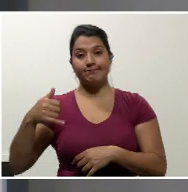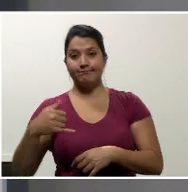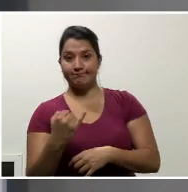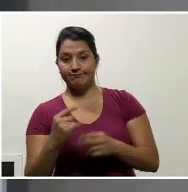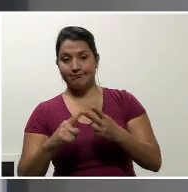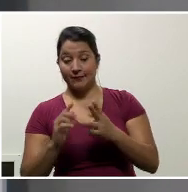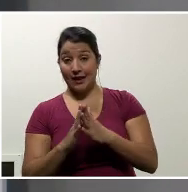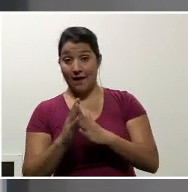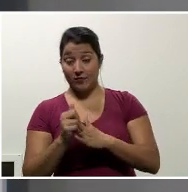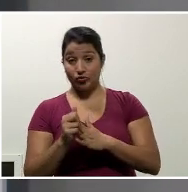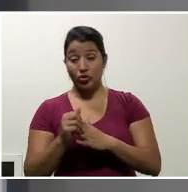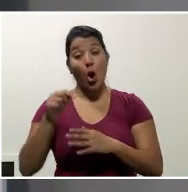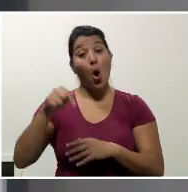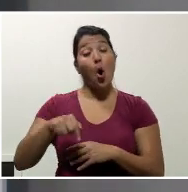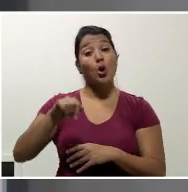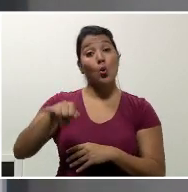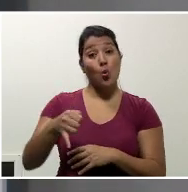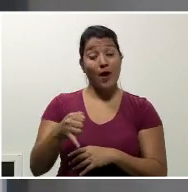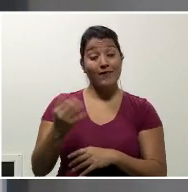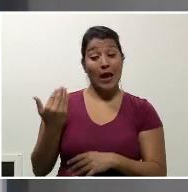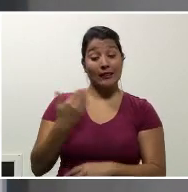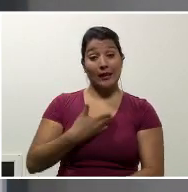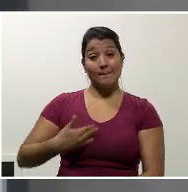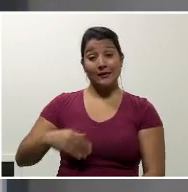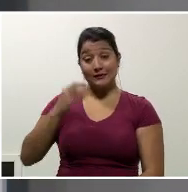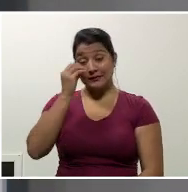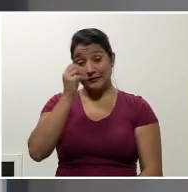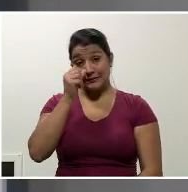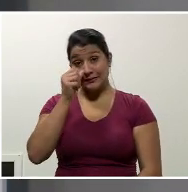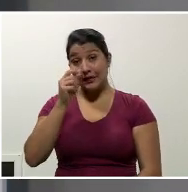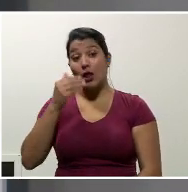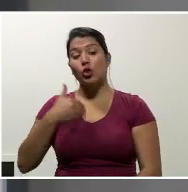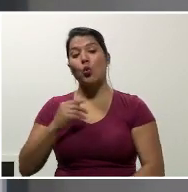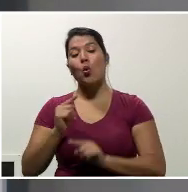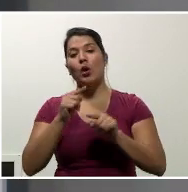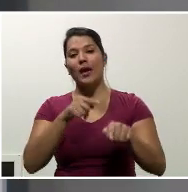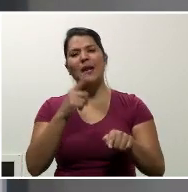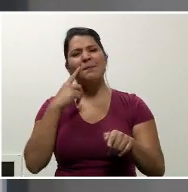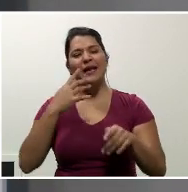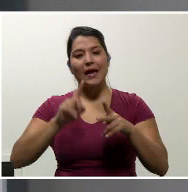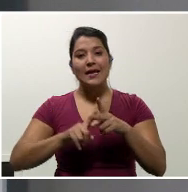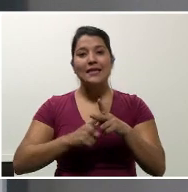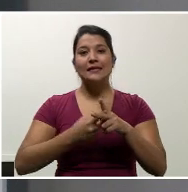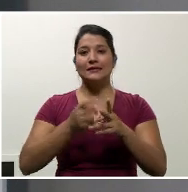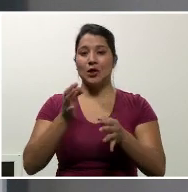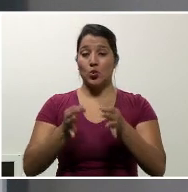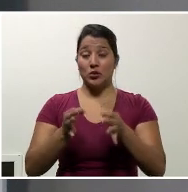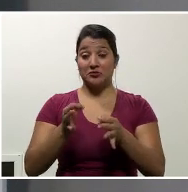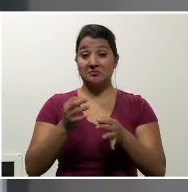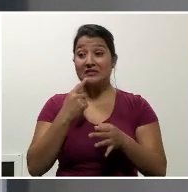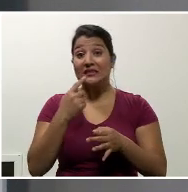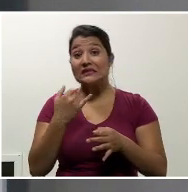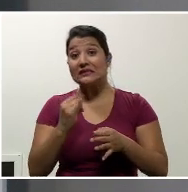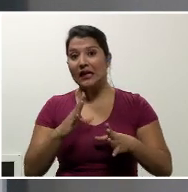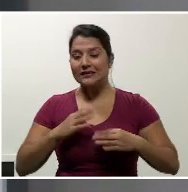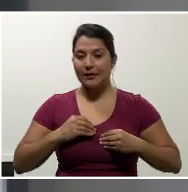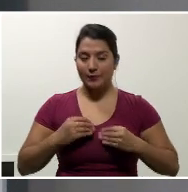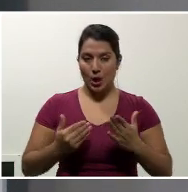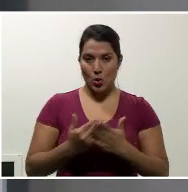contra. Este jueves debía iniciar una audiencia para definir si aceptan nuevos